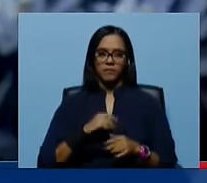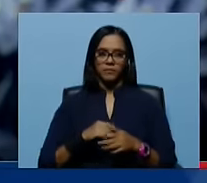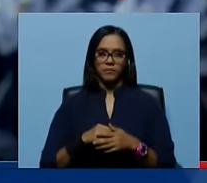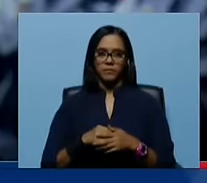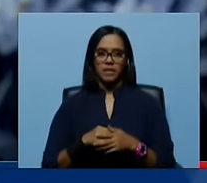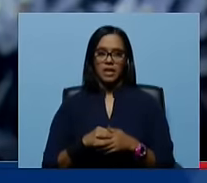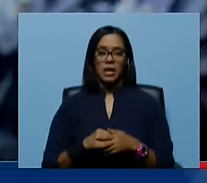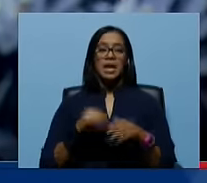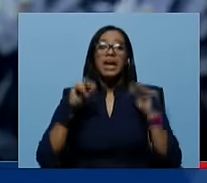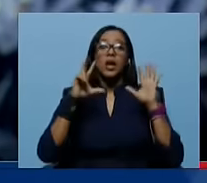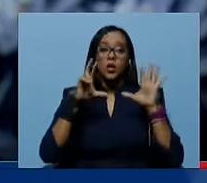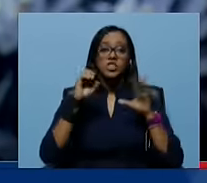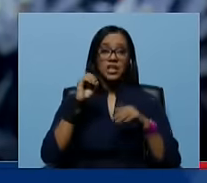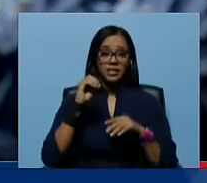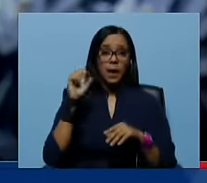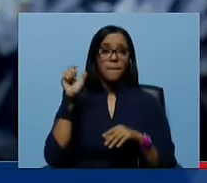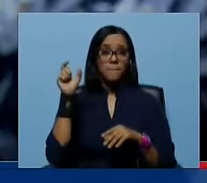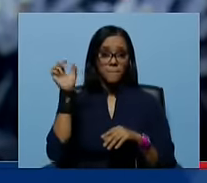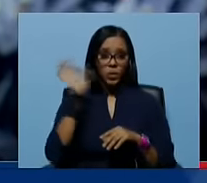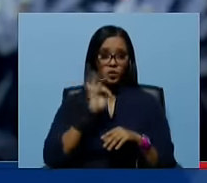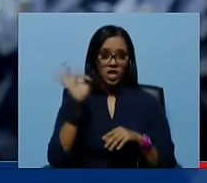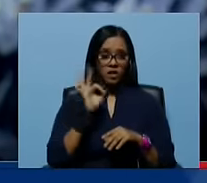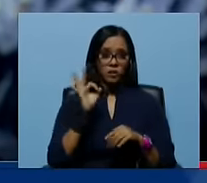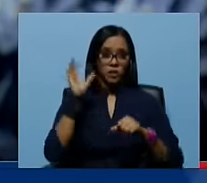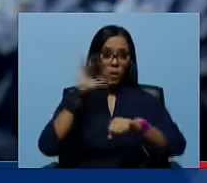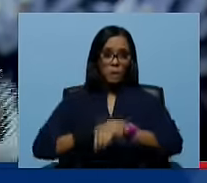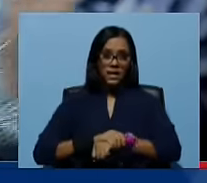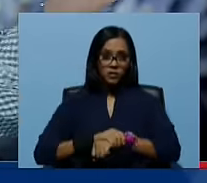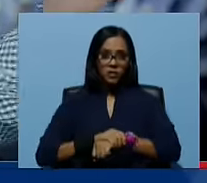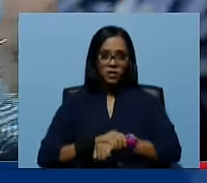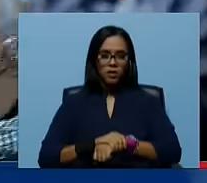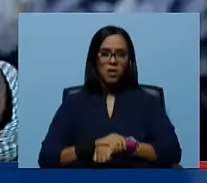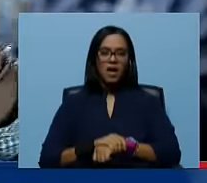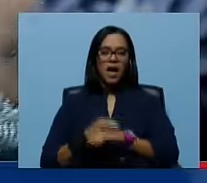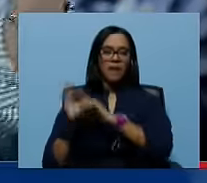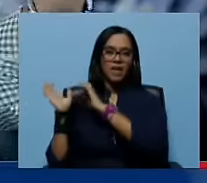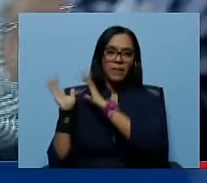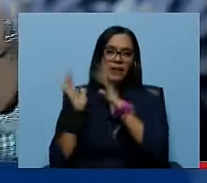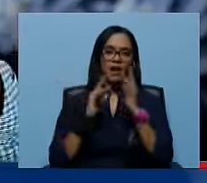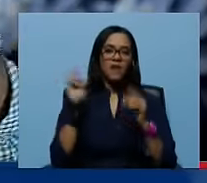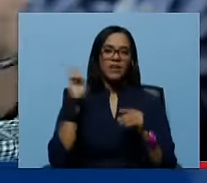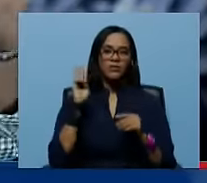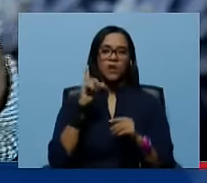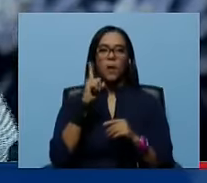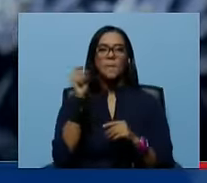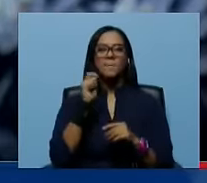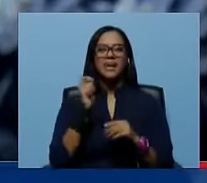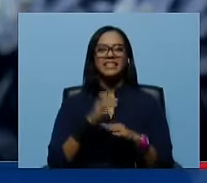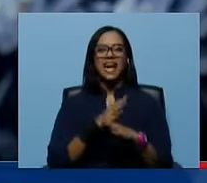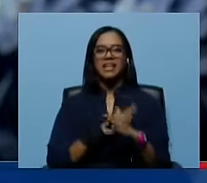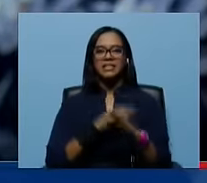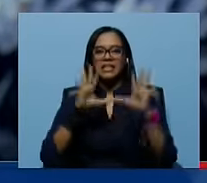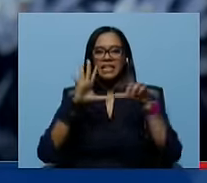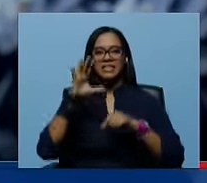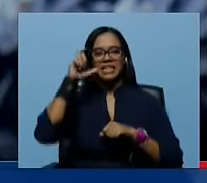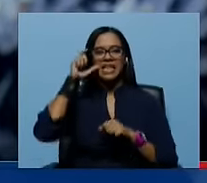Casi el 80% de los capturados había migrado a Venezuela un mes antes, 15 días